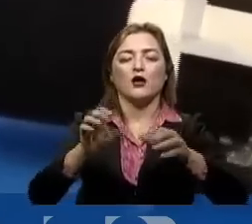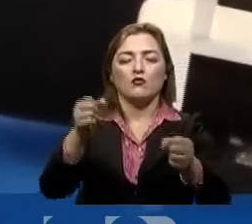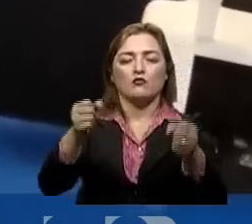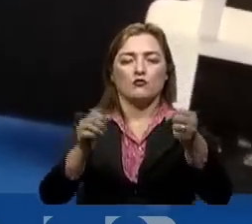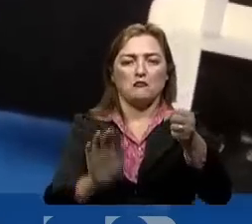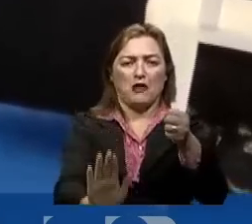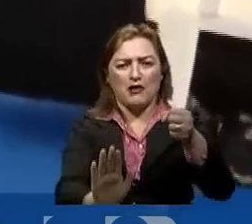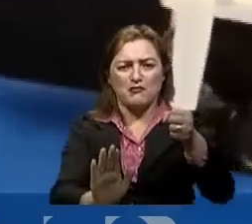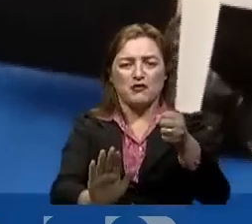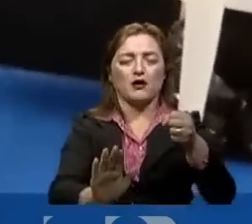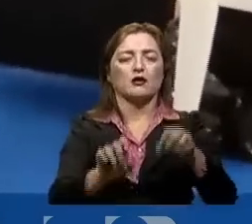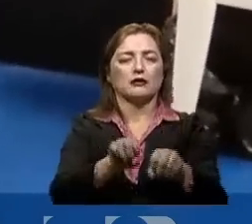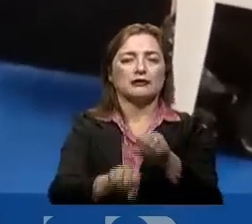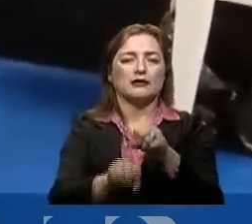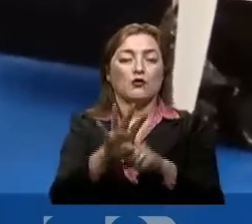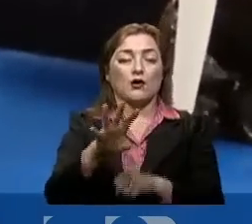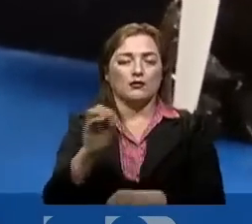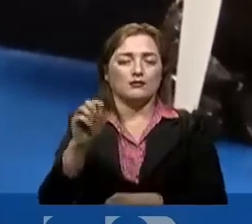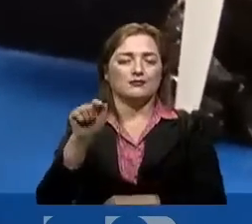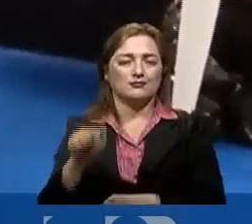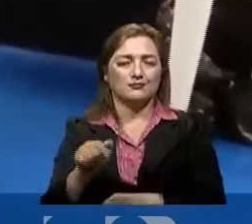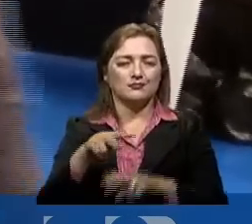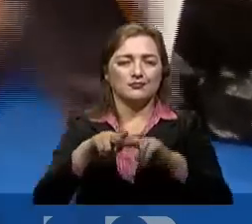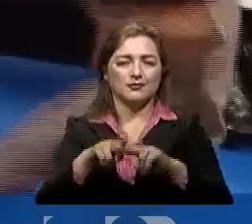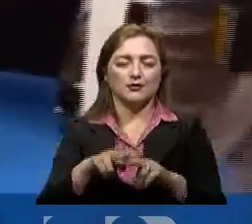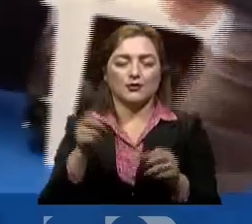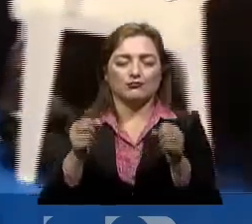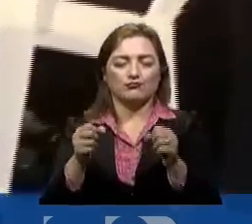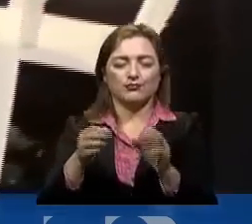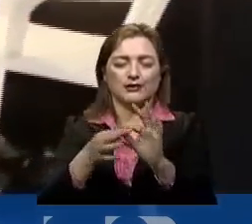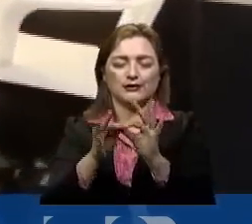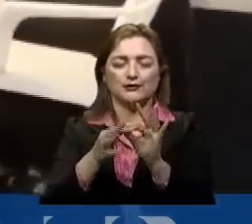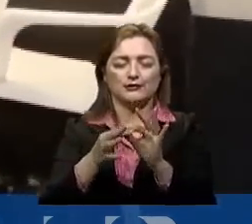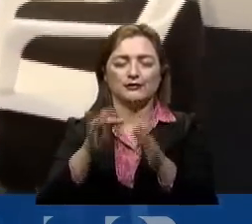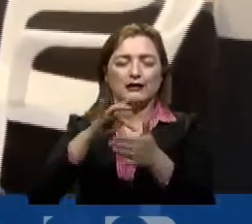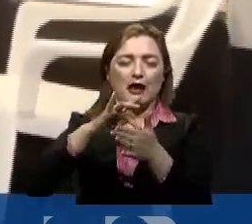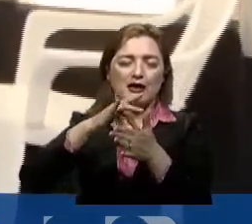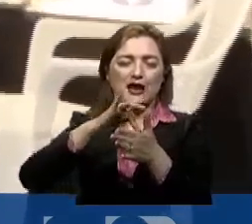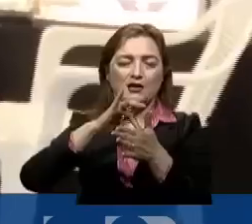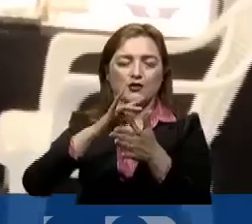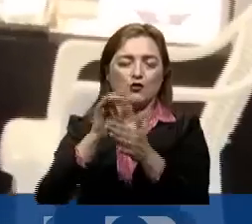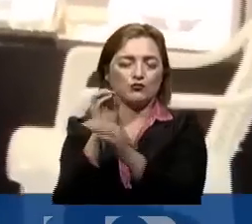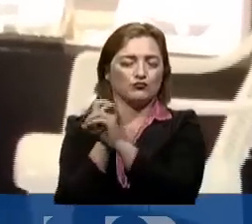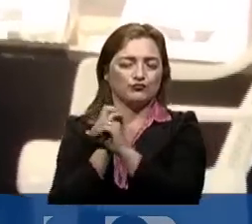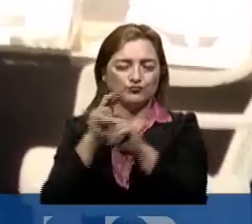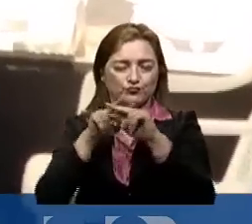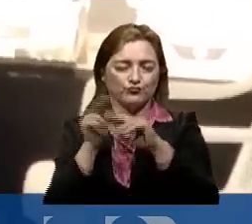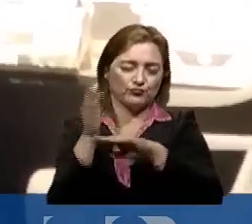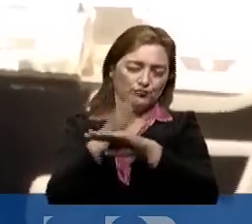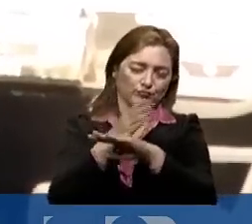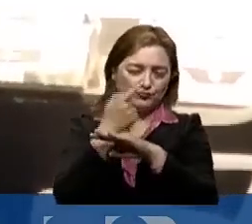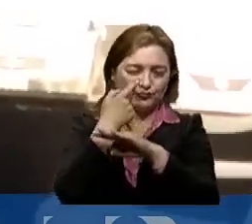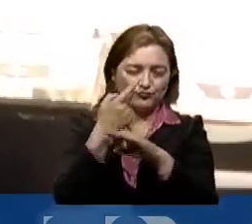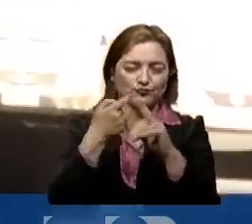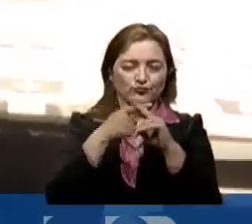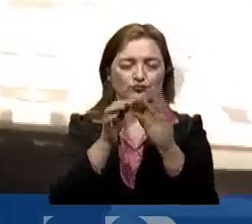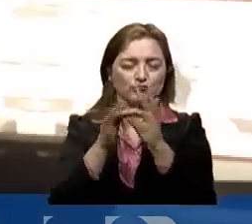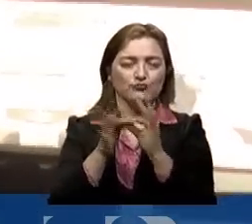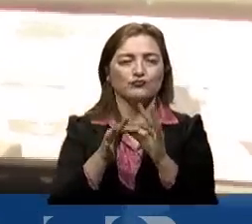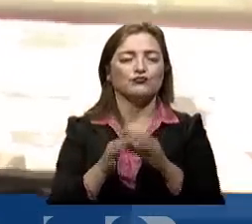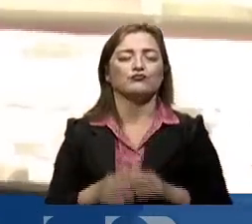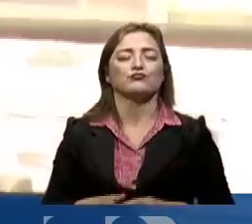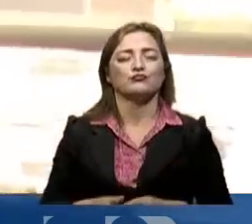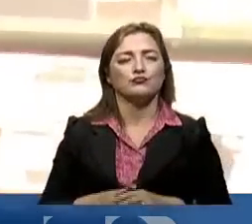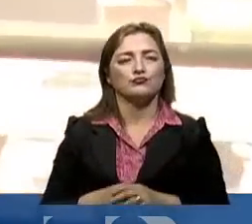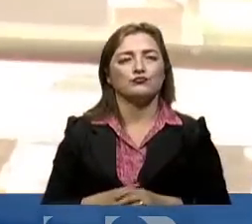menos 40.000 vehículos que estuvieron haciendo revisar sus frenos. Eso es un peligro. Por lo tanto, es obligación también del ciudadano realizar los mantenimientos de